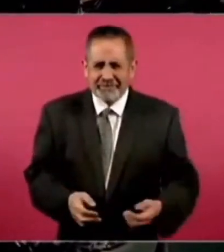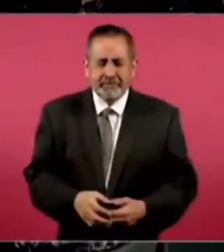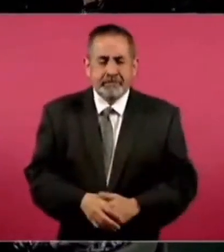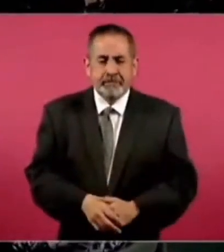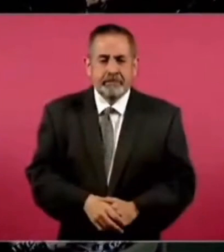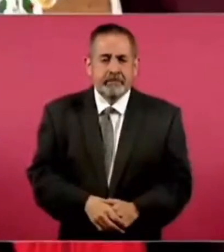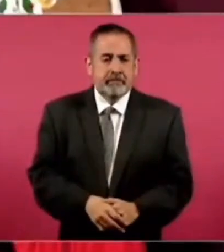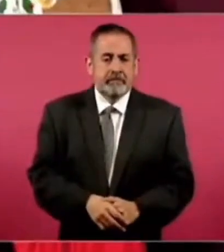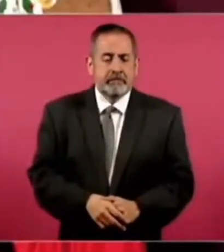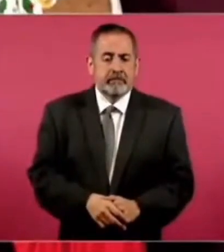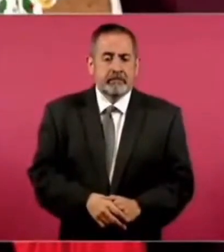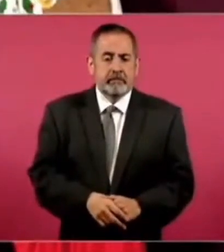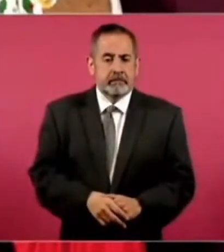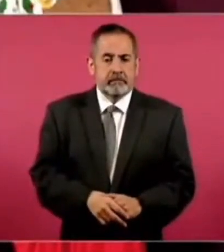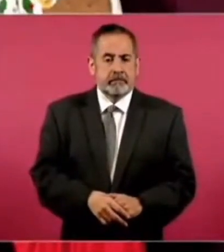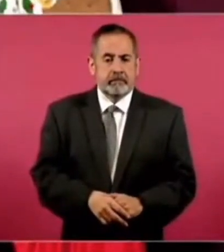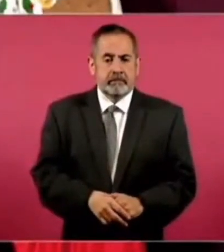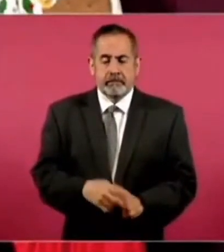Y.